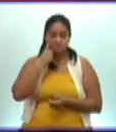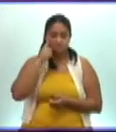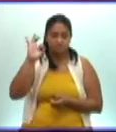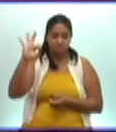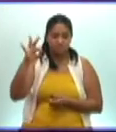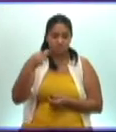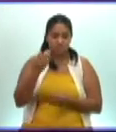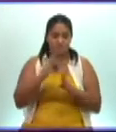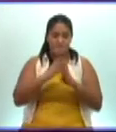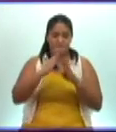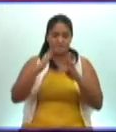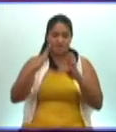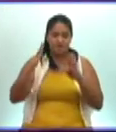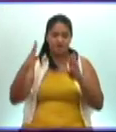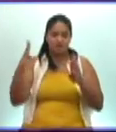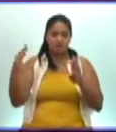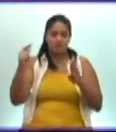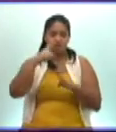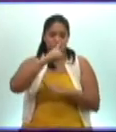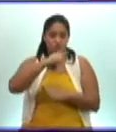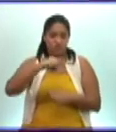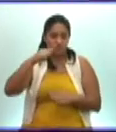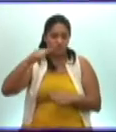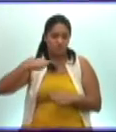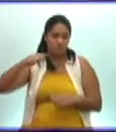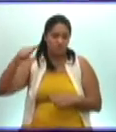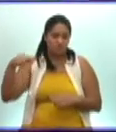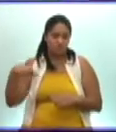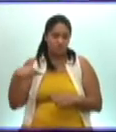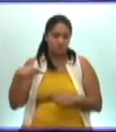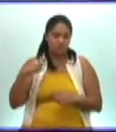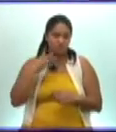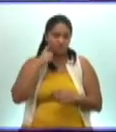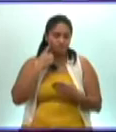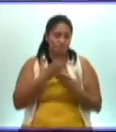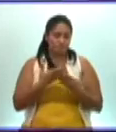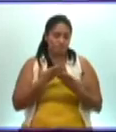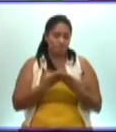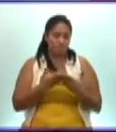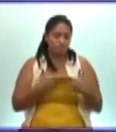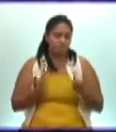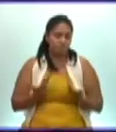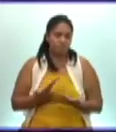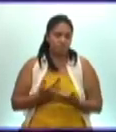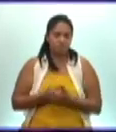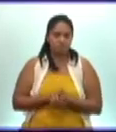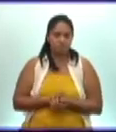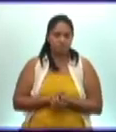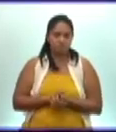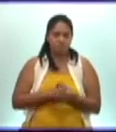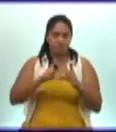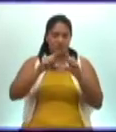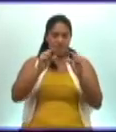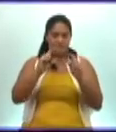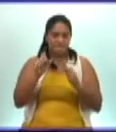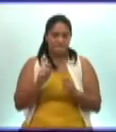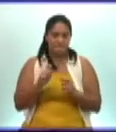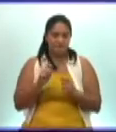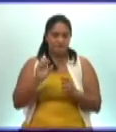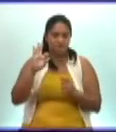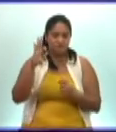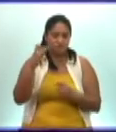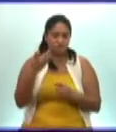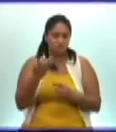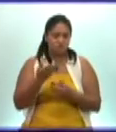varias longitudes de onda con el satélite SOHO permite a los científicos estudiar y comprender las manchas solares que se asocian con las llamaradas solares y